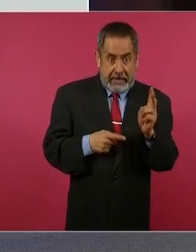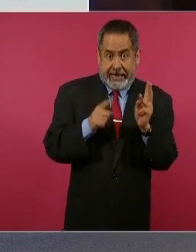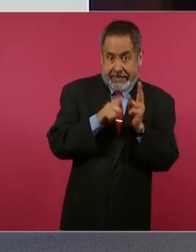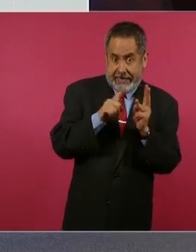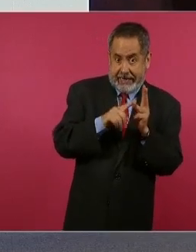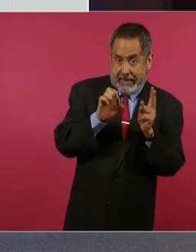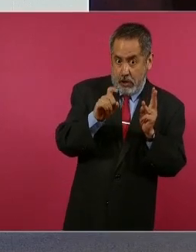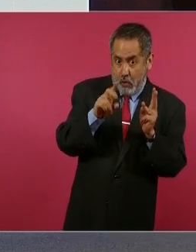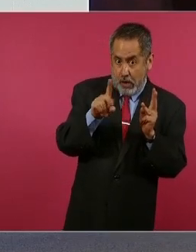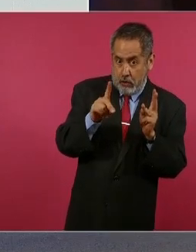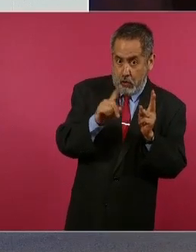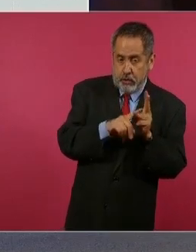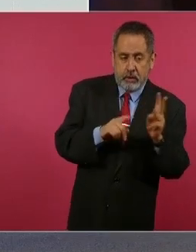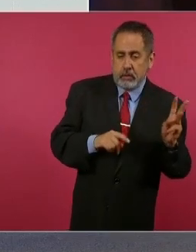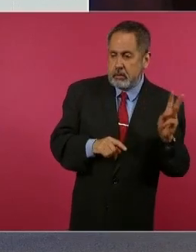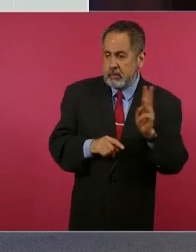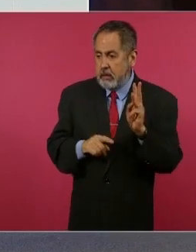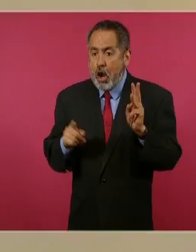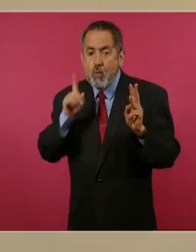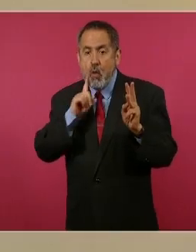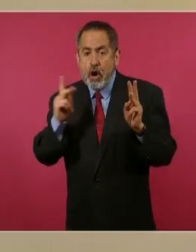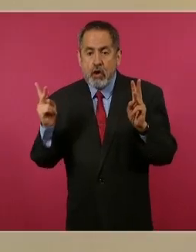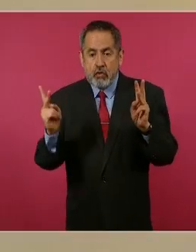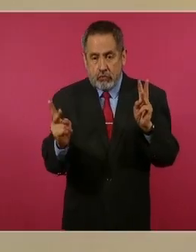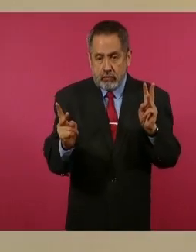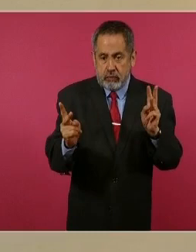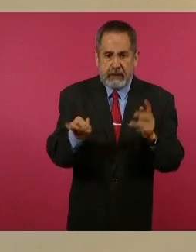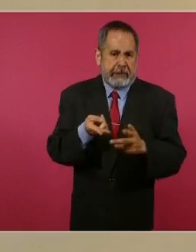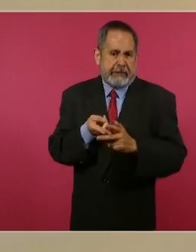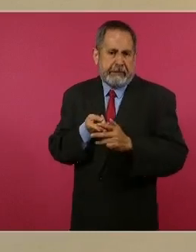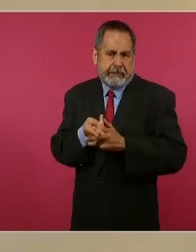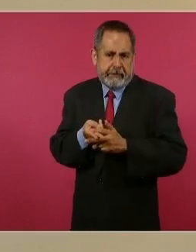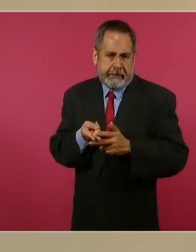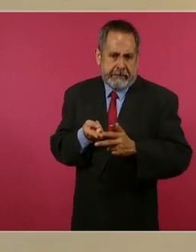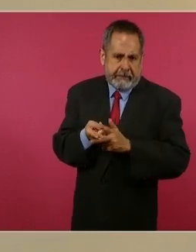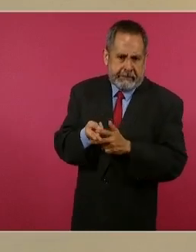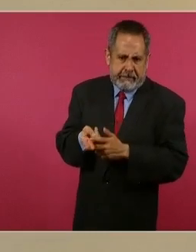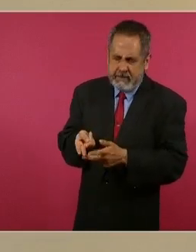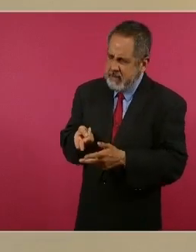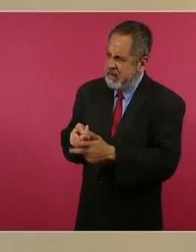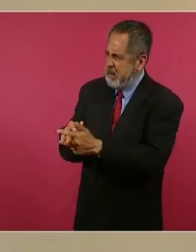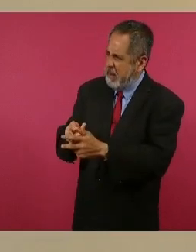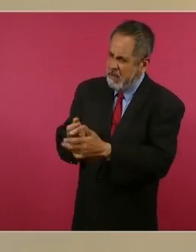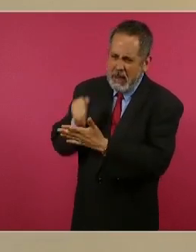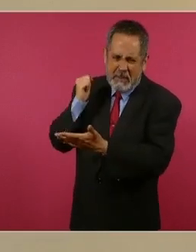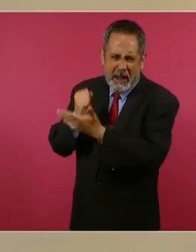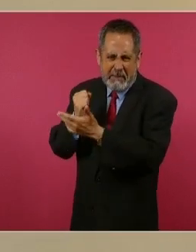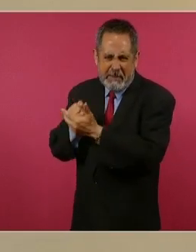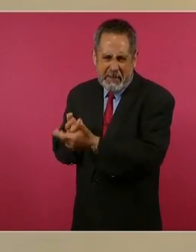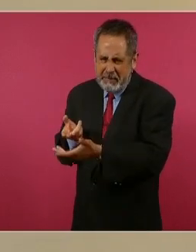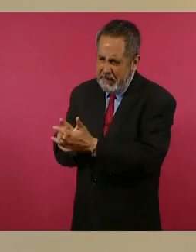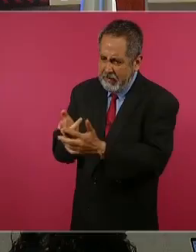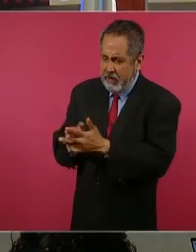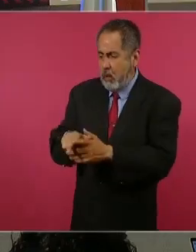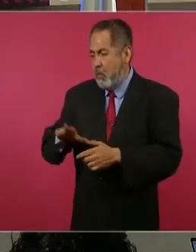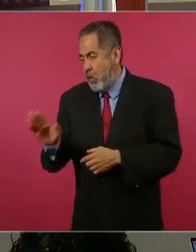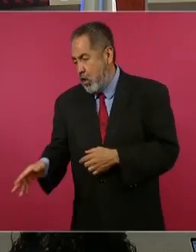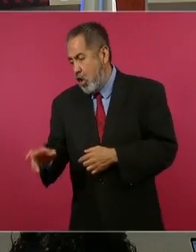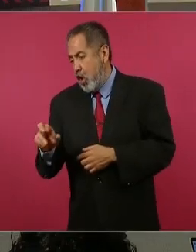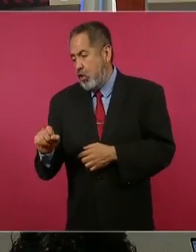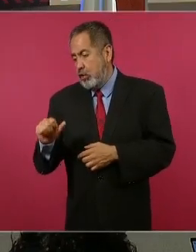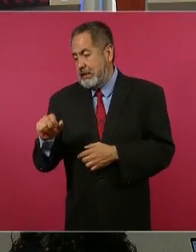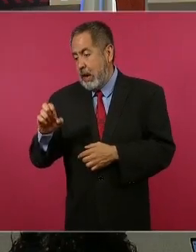N., habrían agredido a las dos mujeres con objetos ponsocortantes, provocando la muerte de Rosa Eunice y